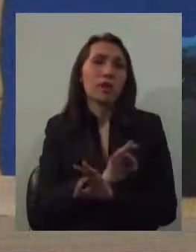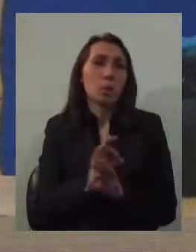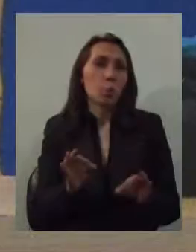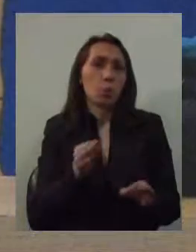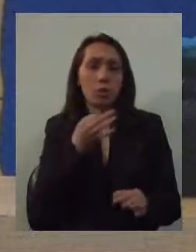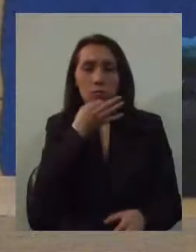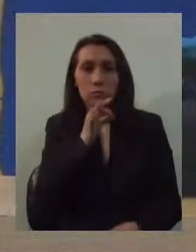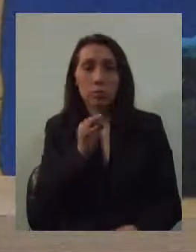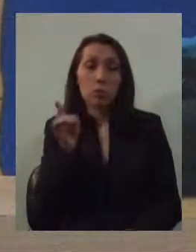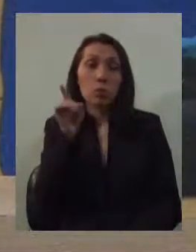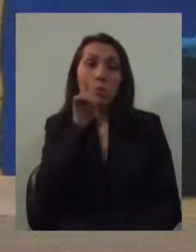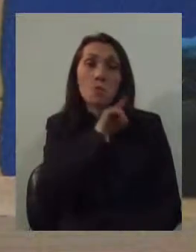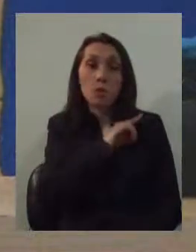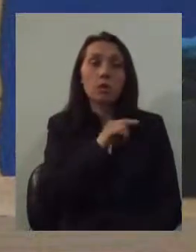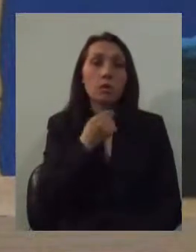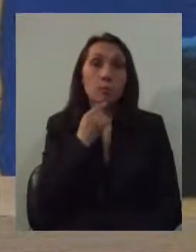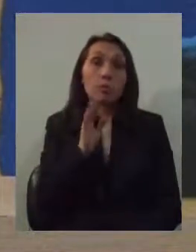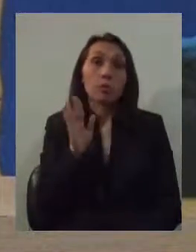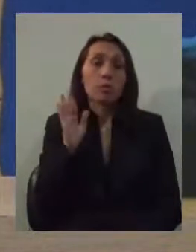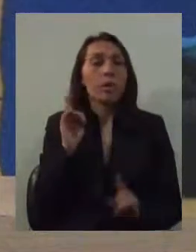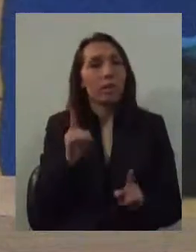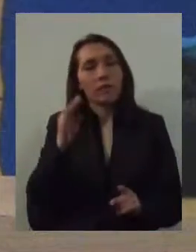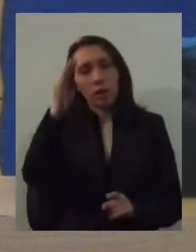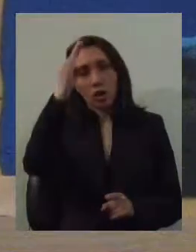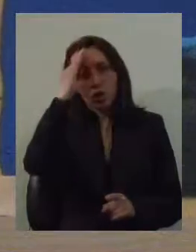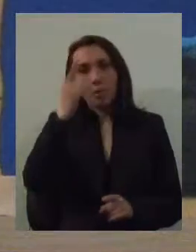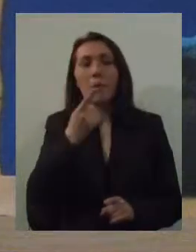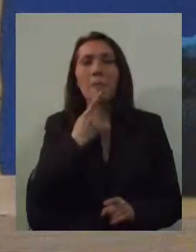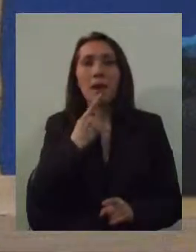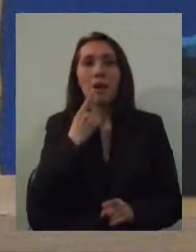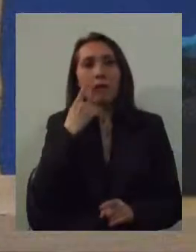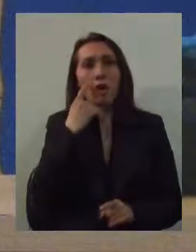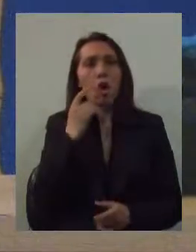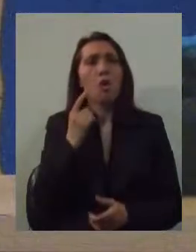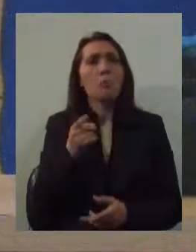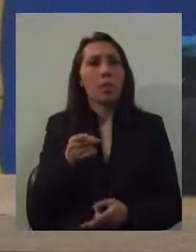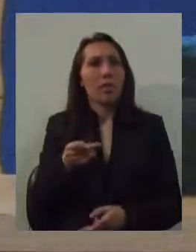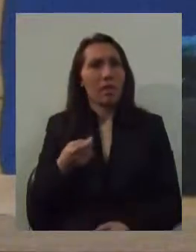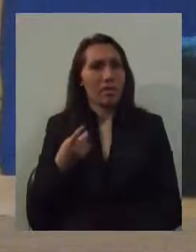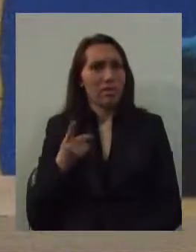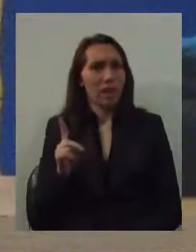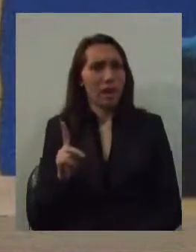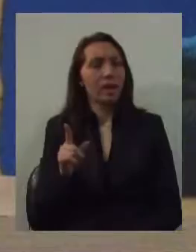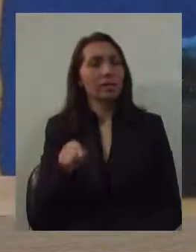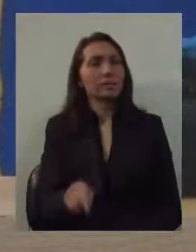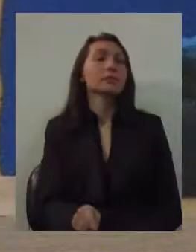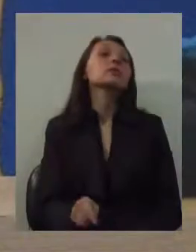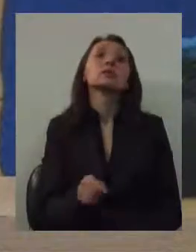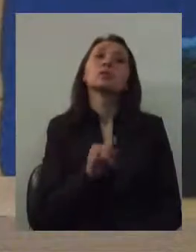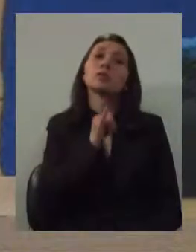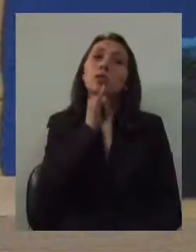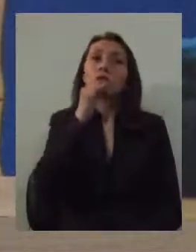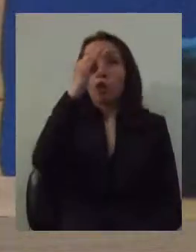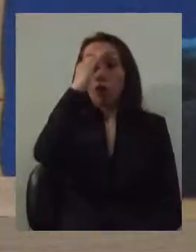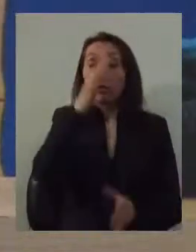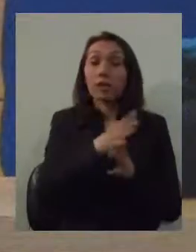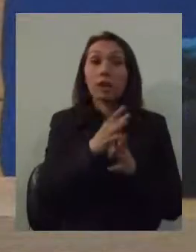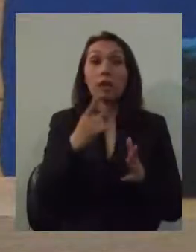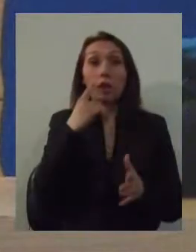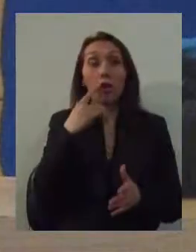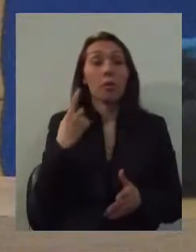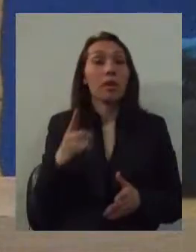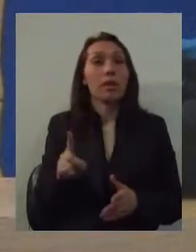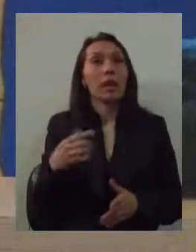nunca. Por último, y ya prometo, tiene que confiar en la palabra de un hombre de derecho, aunque no sé si confían tanto en un hombre de